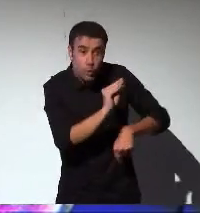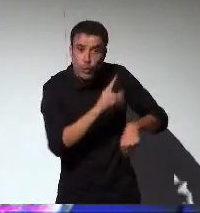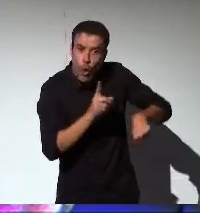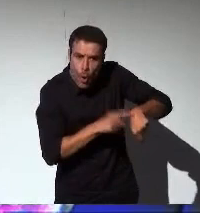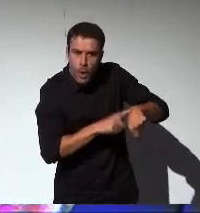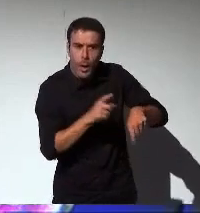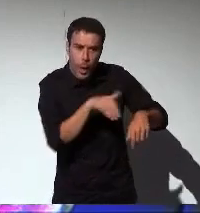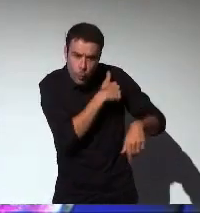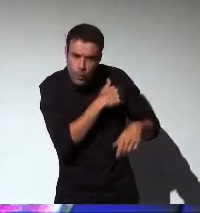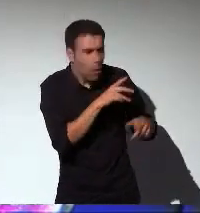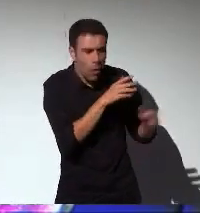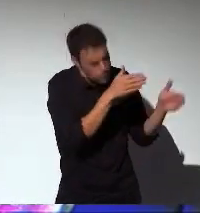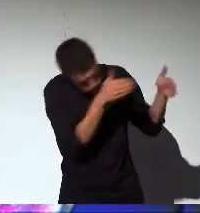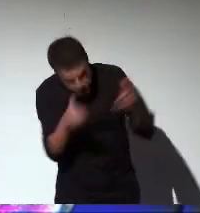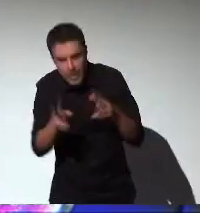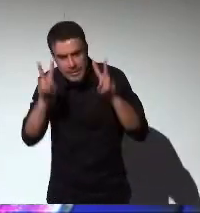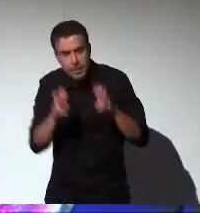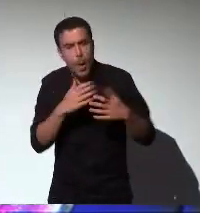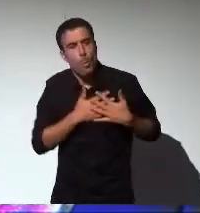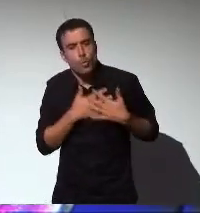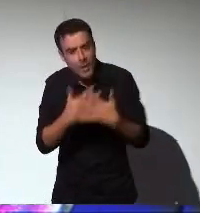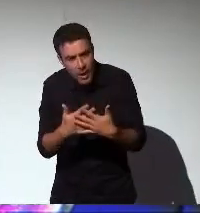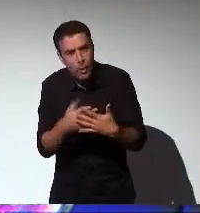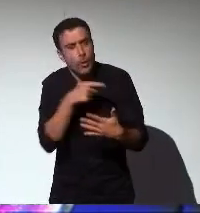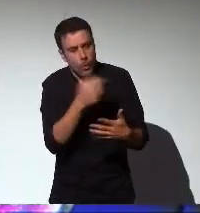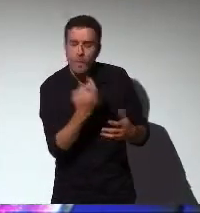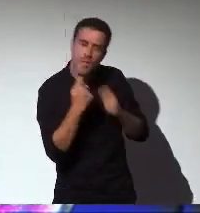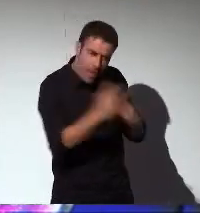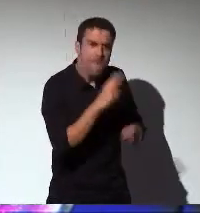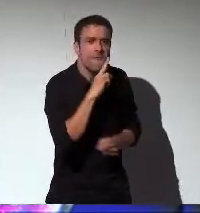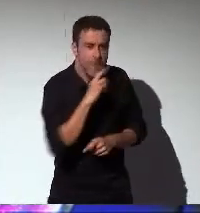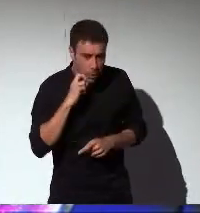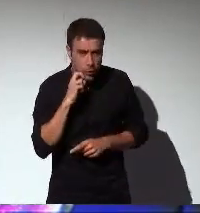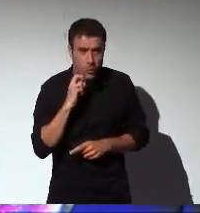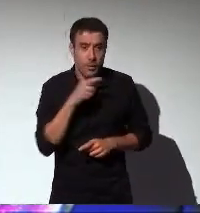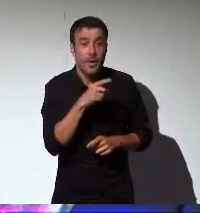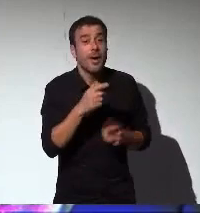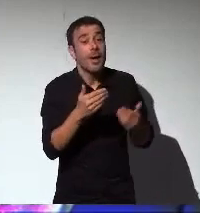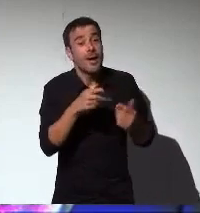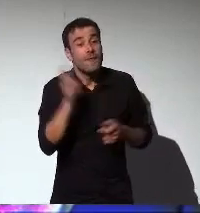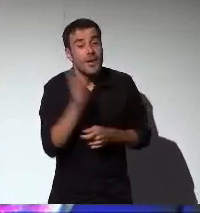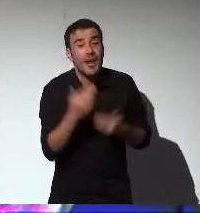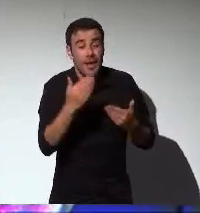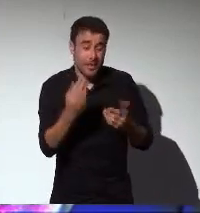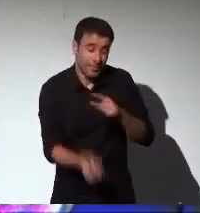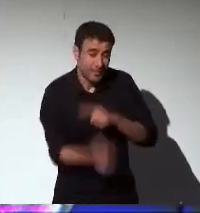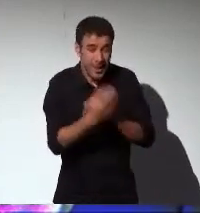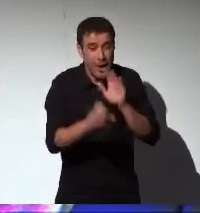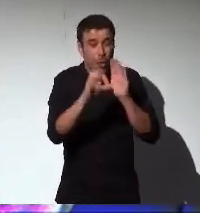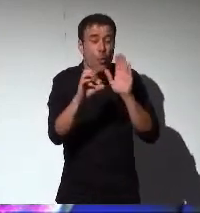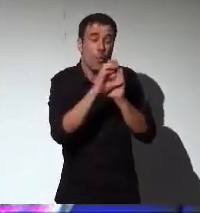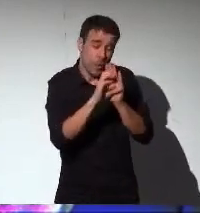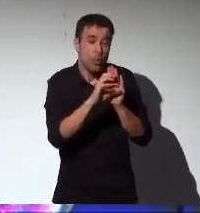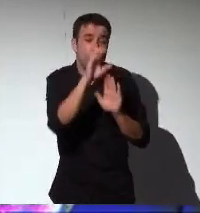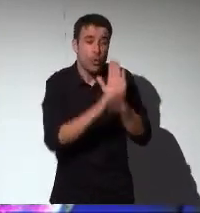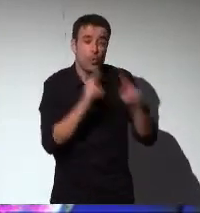tiempo a cuestiones de voluntariado, y esto que lo estamos canalizando a través de la creación de ese currículum que hemos llamado currículum social, que